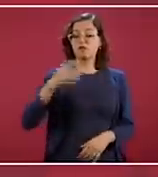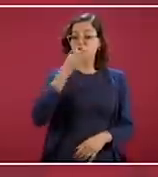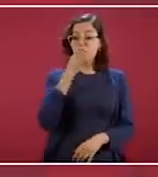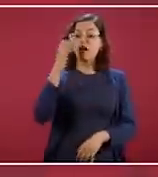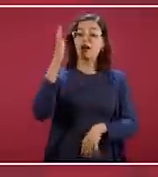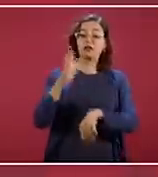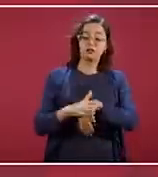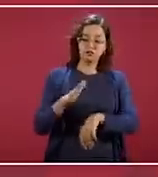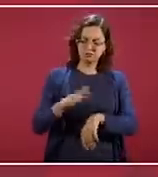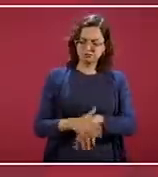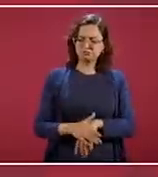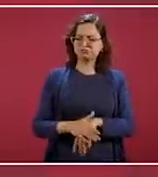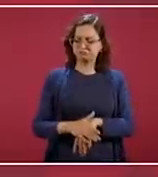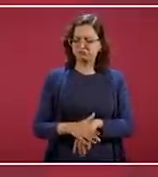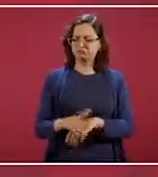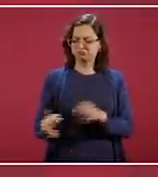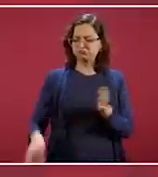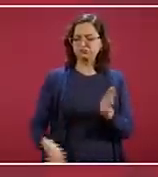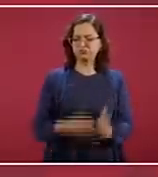decir, porque